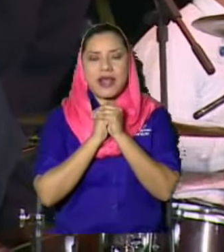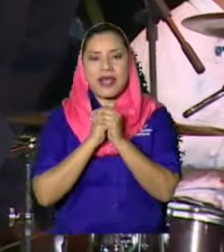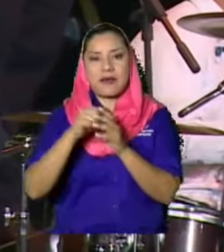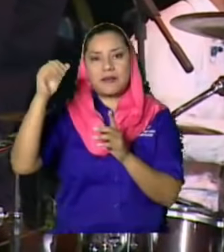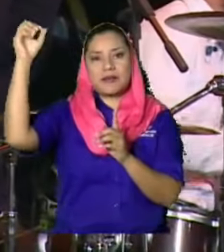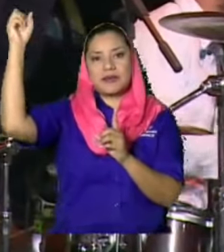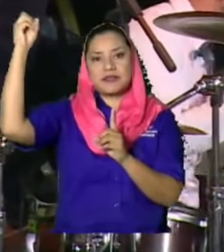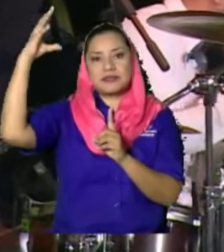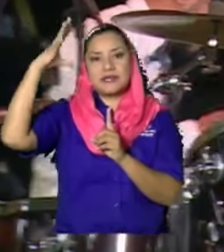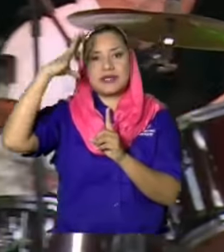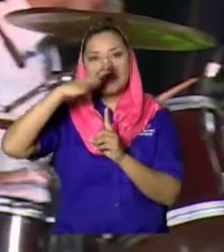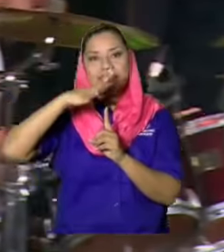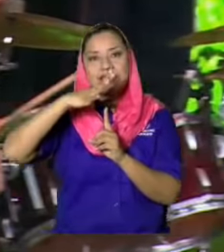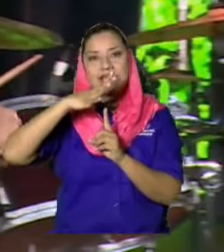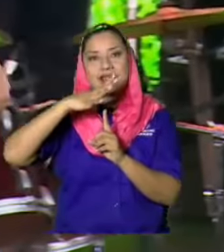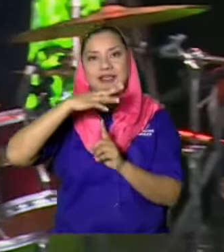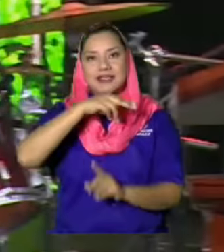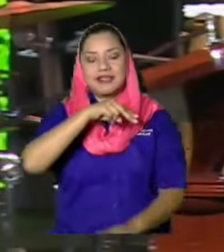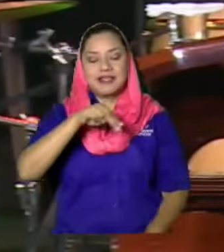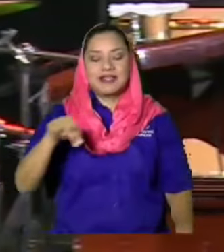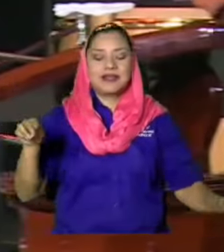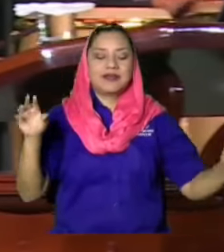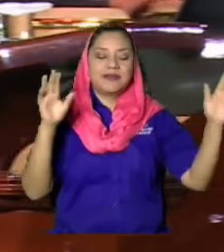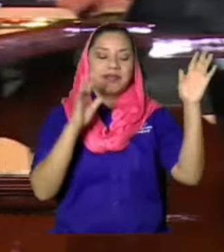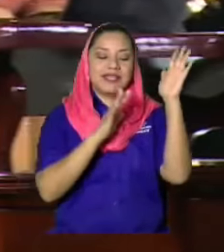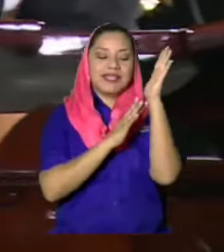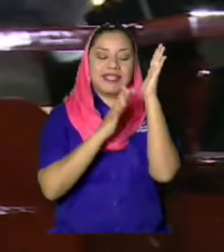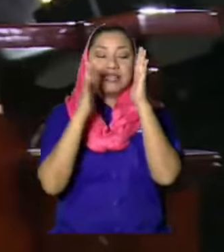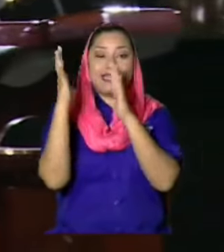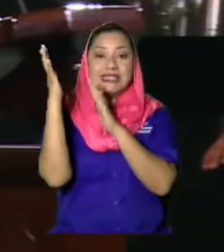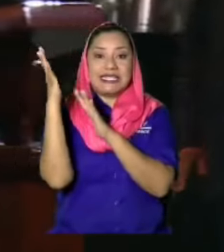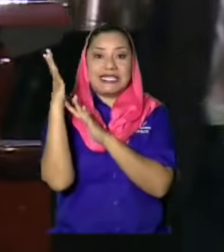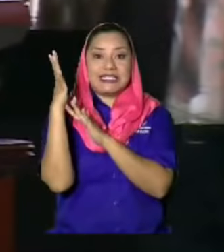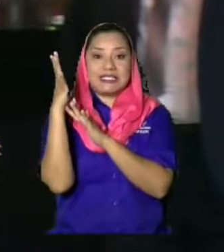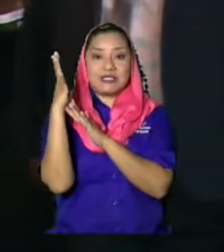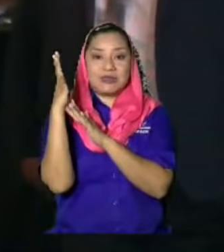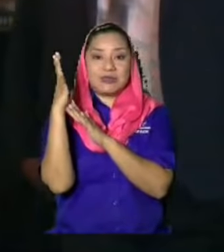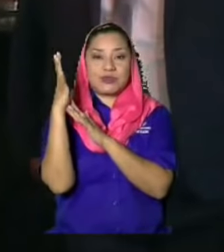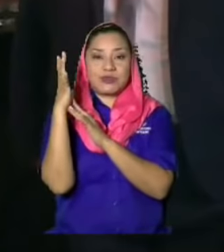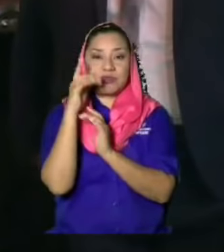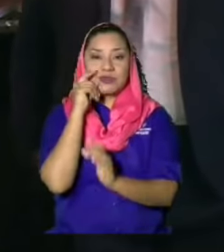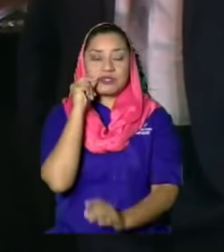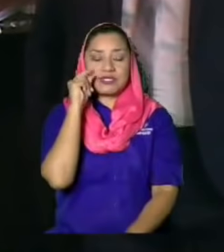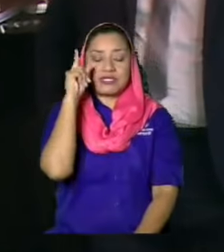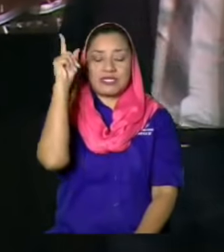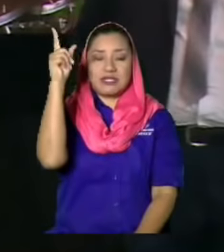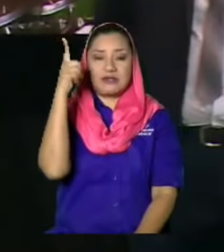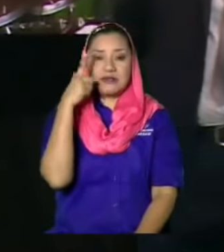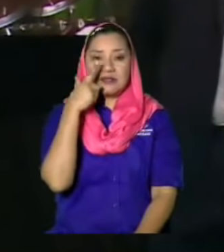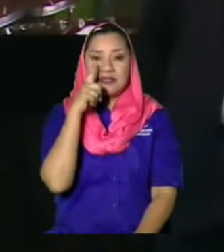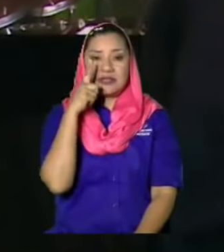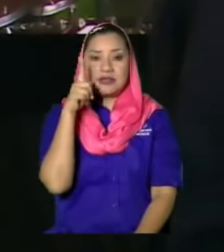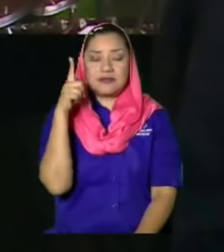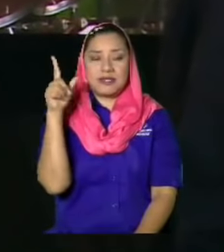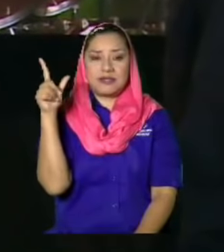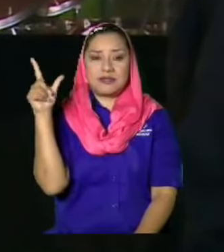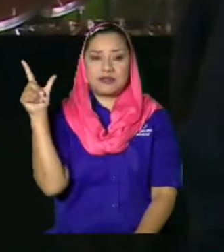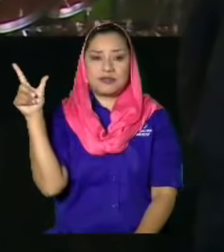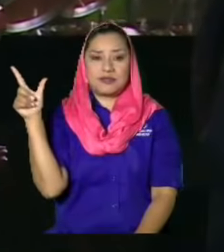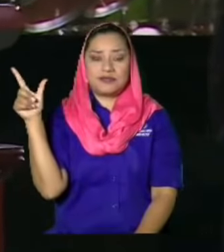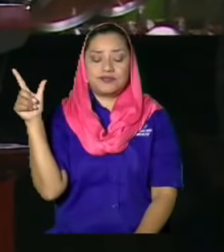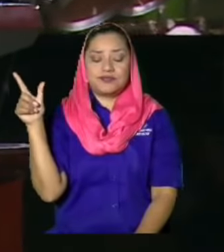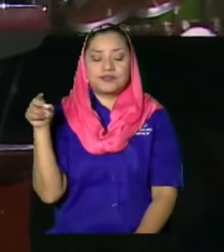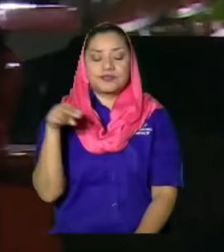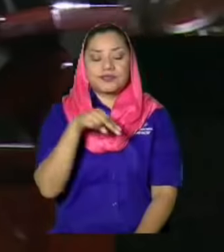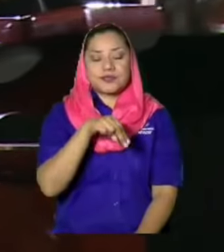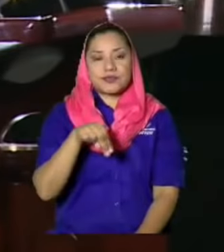el nombre poderoso de Jesús. Y Ramamasora Brana Babarabastora Lairara Brasamalana. En los pasillos, en el